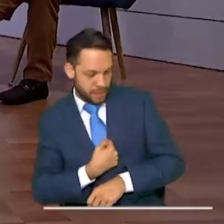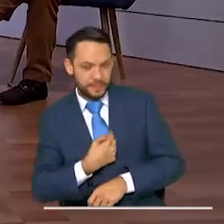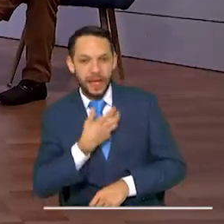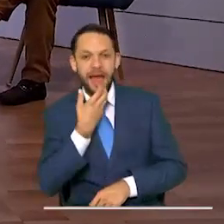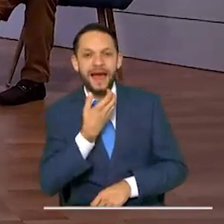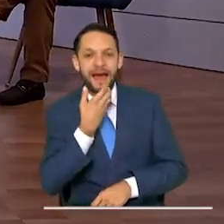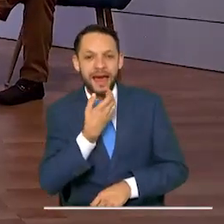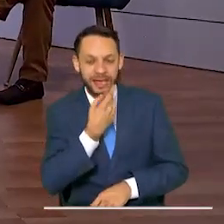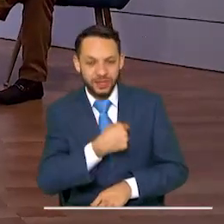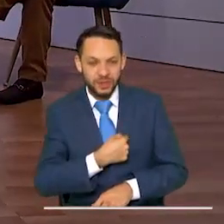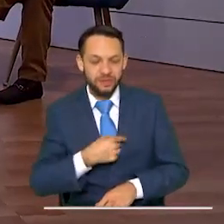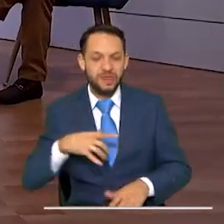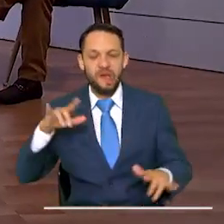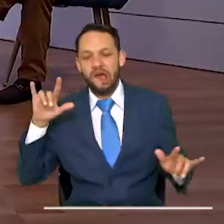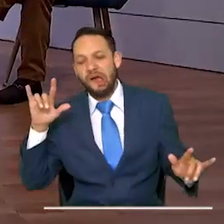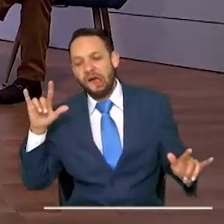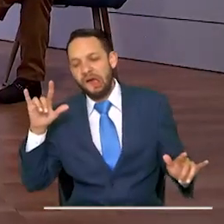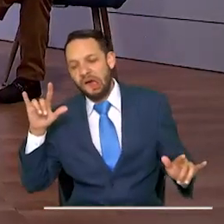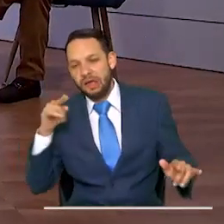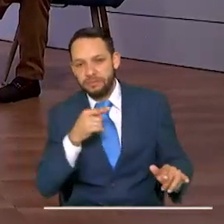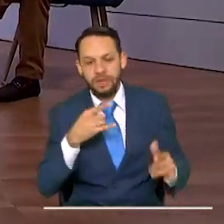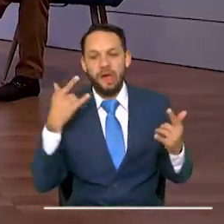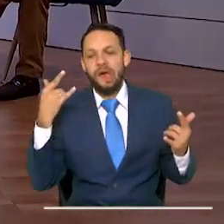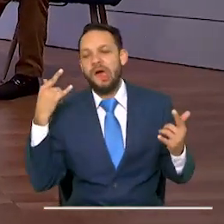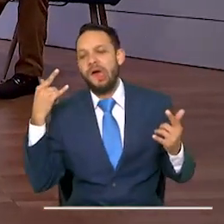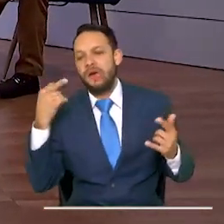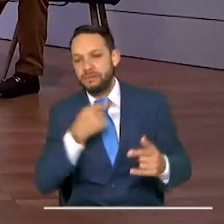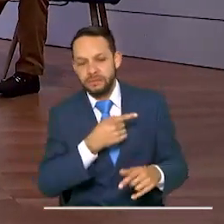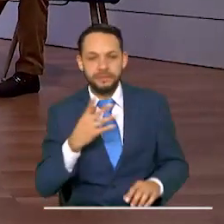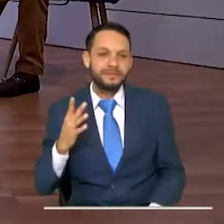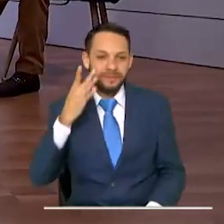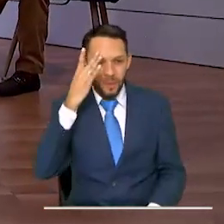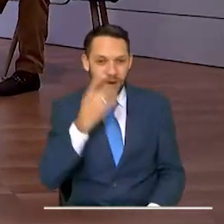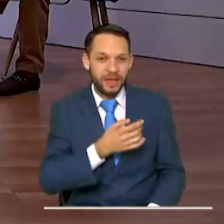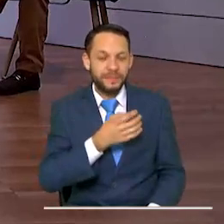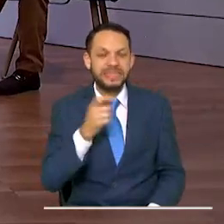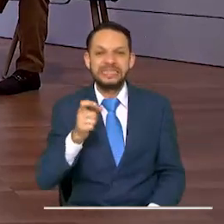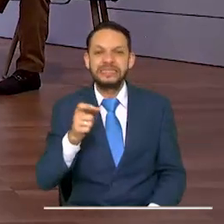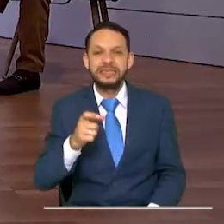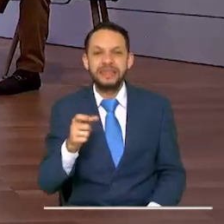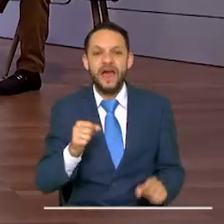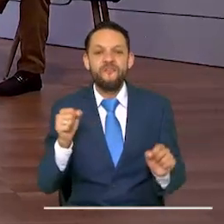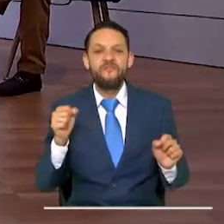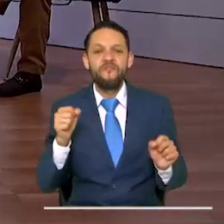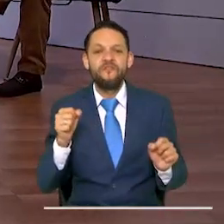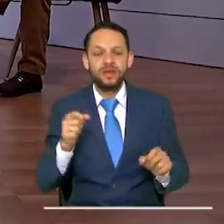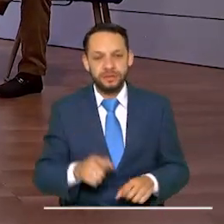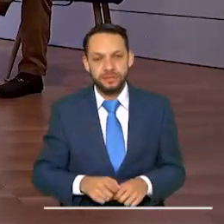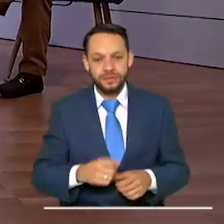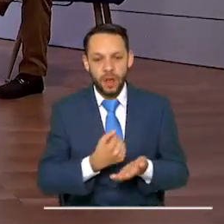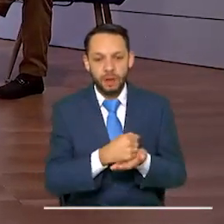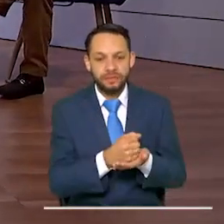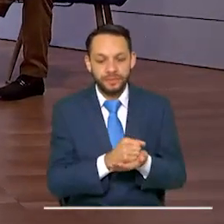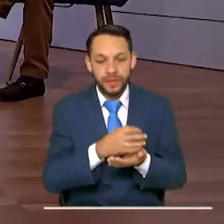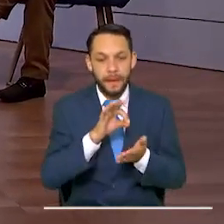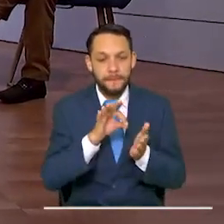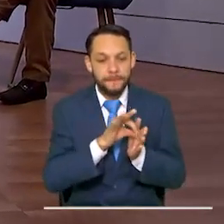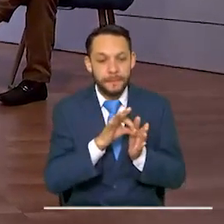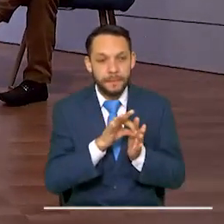caliente, pues, o la procesaron caliente, claro. Ya la gomita obviamente estaba fría, y entonces ya no era el